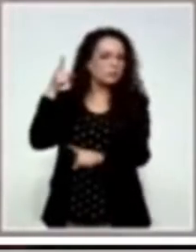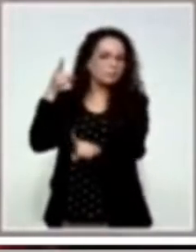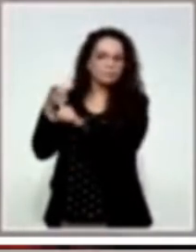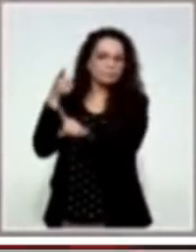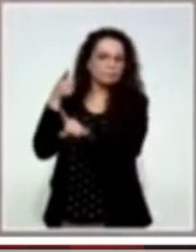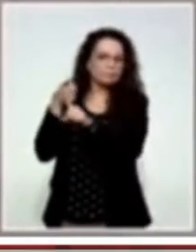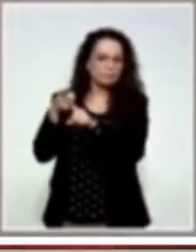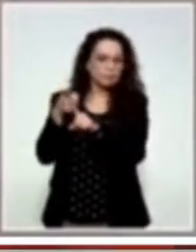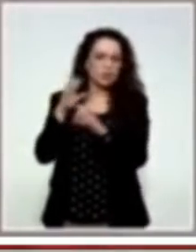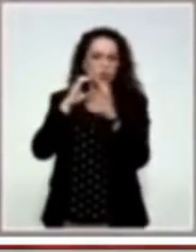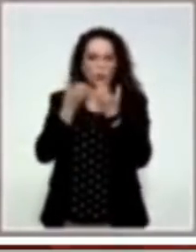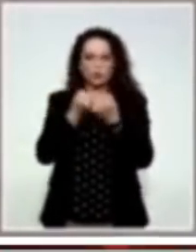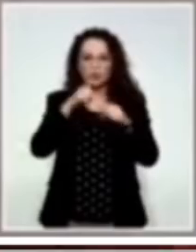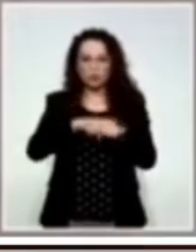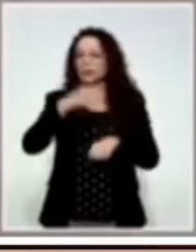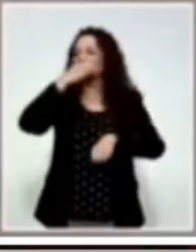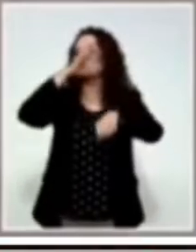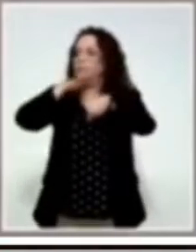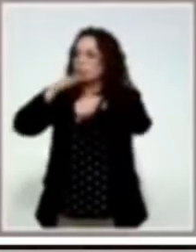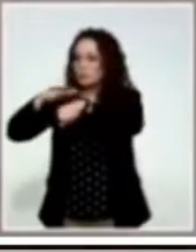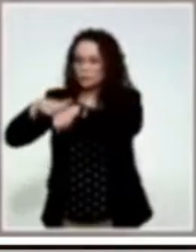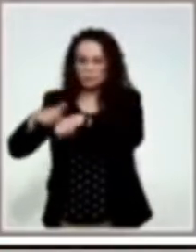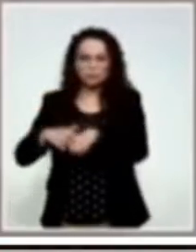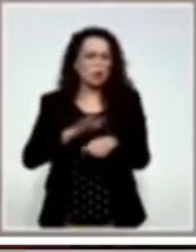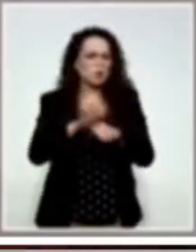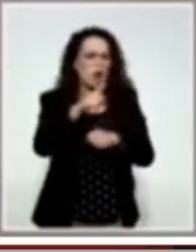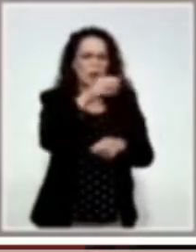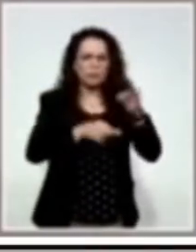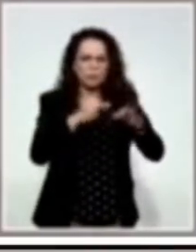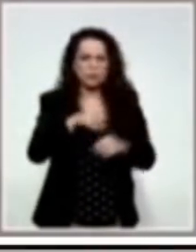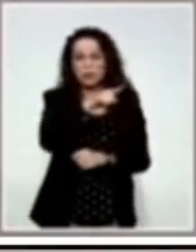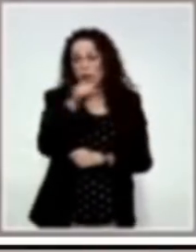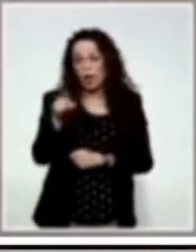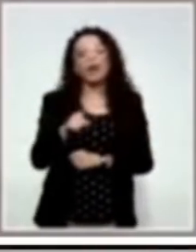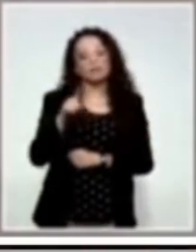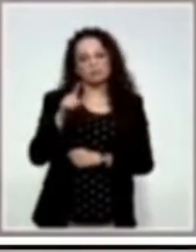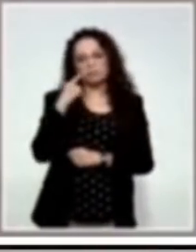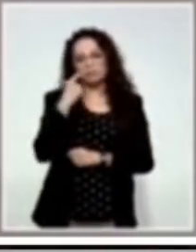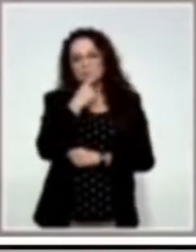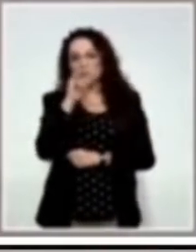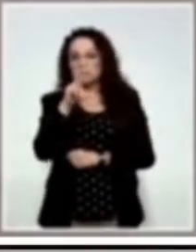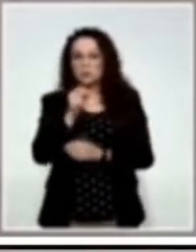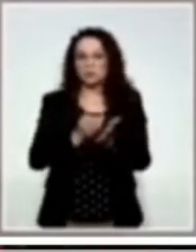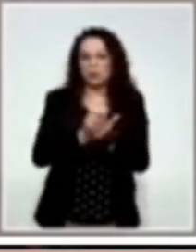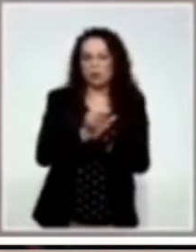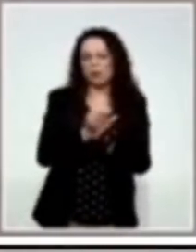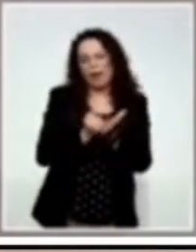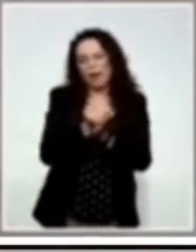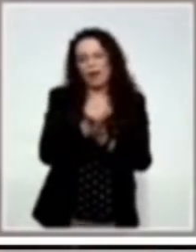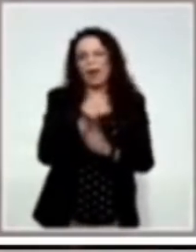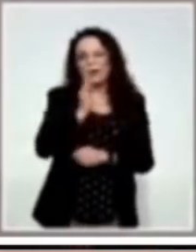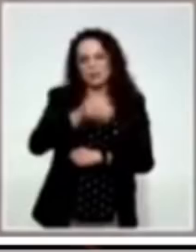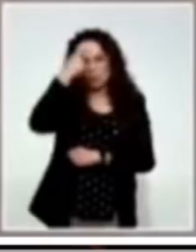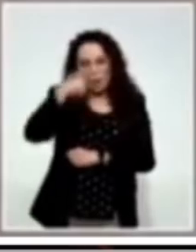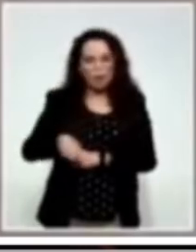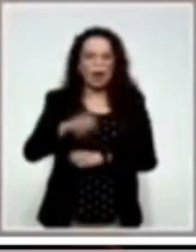Social informa al ministro o a la ministra y son ellos los que deciden si acceden a la entrevista o declinan. No